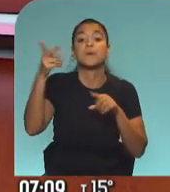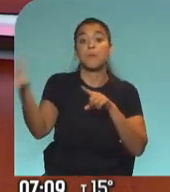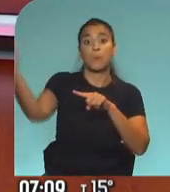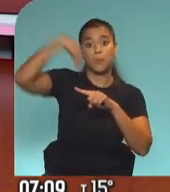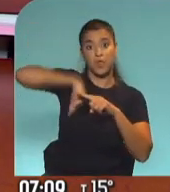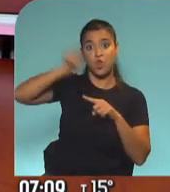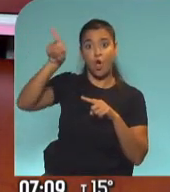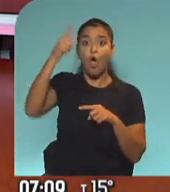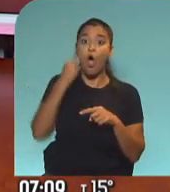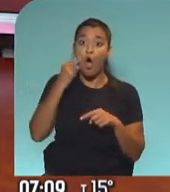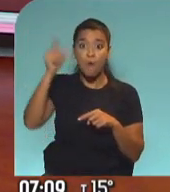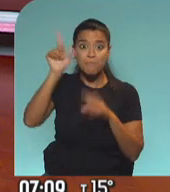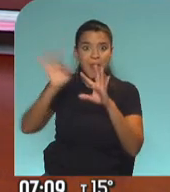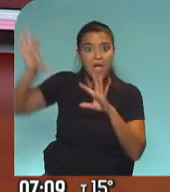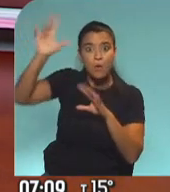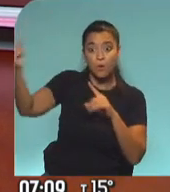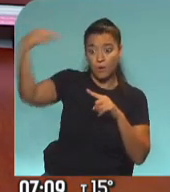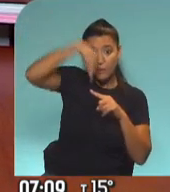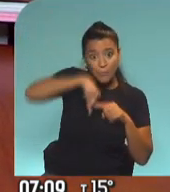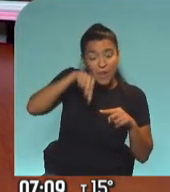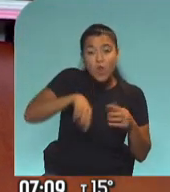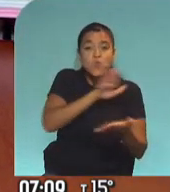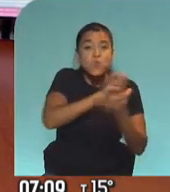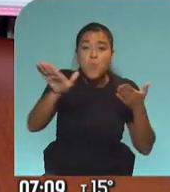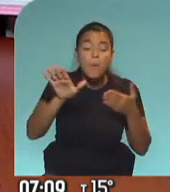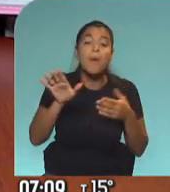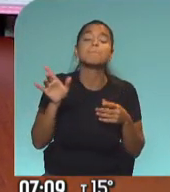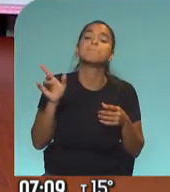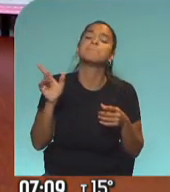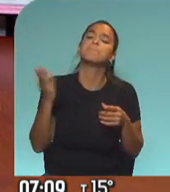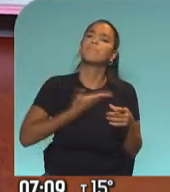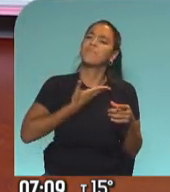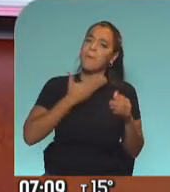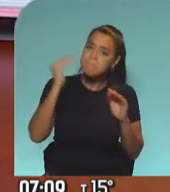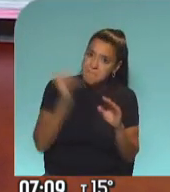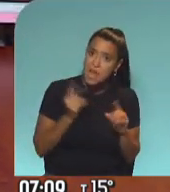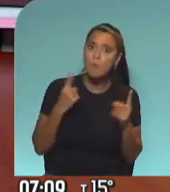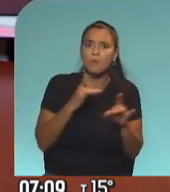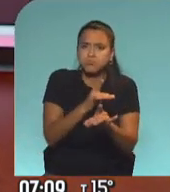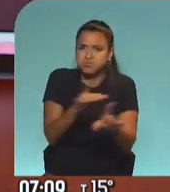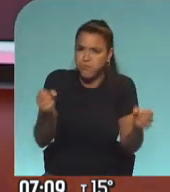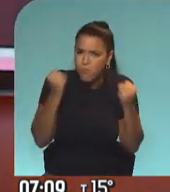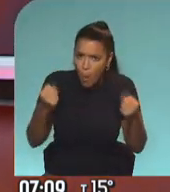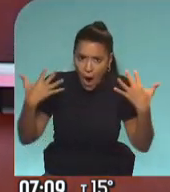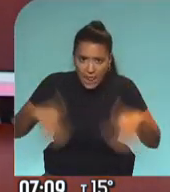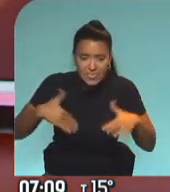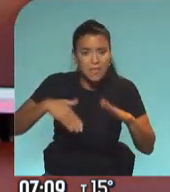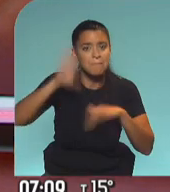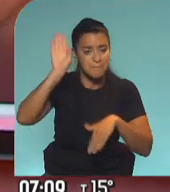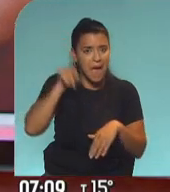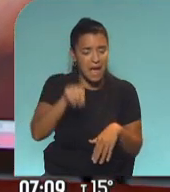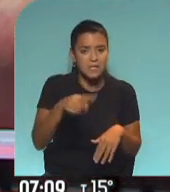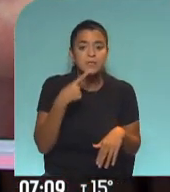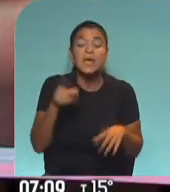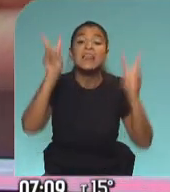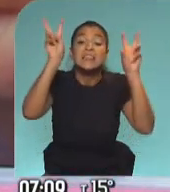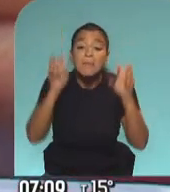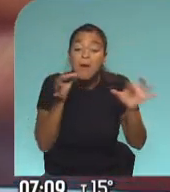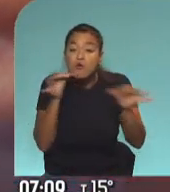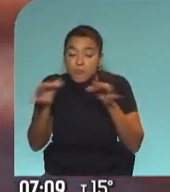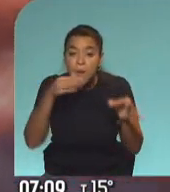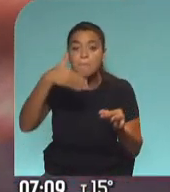Frankfurt. Fue detectada esta nueva cepa que es menos letal, pero mucho más contagiosa. Sobre el tema hablamos con un virólogo,